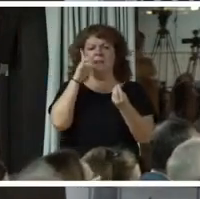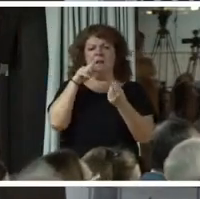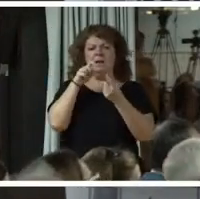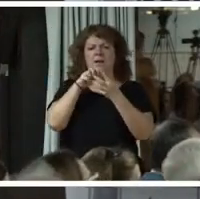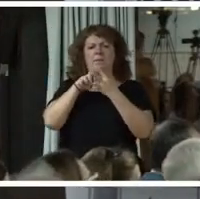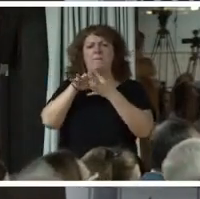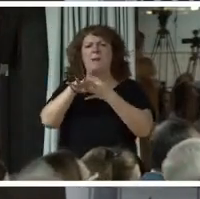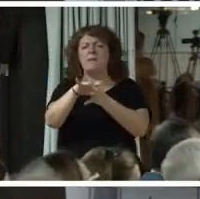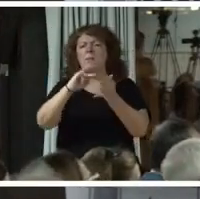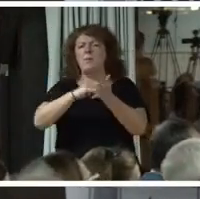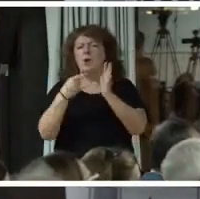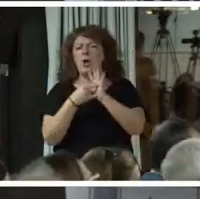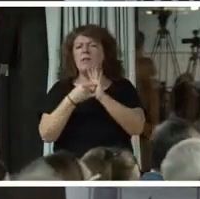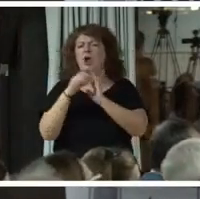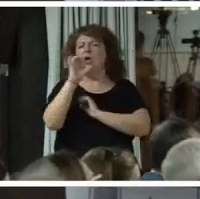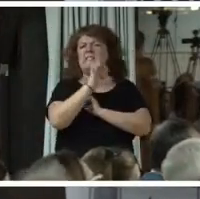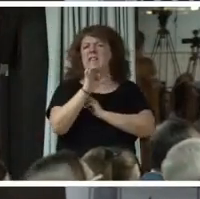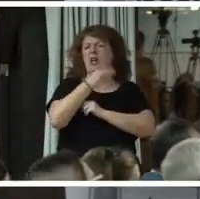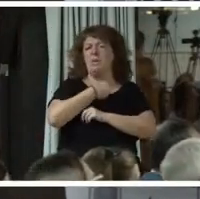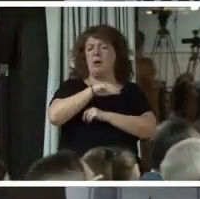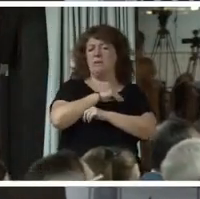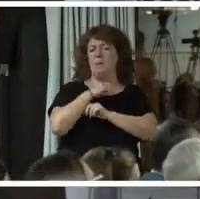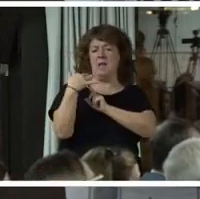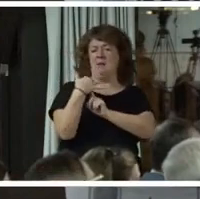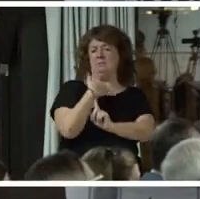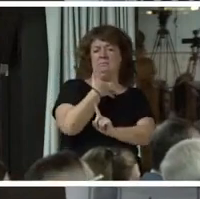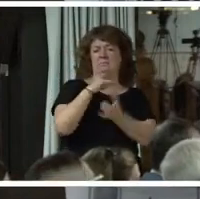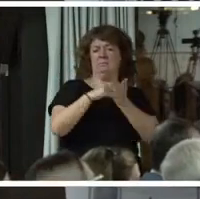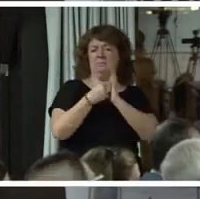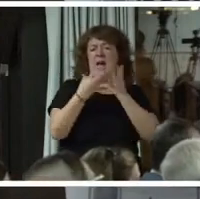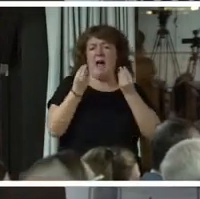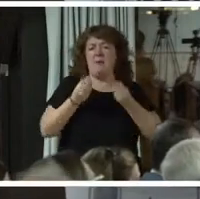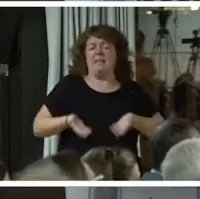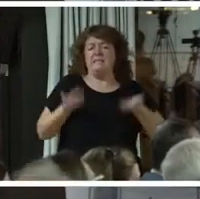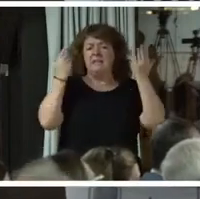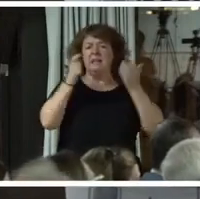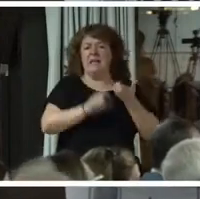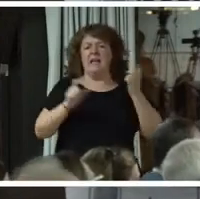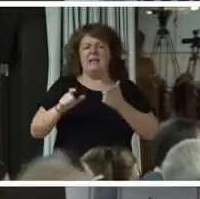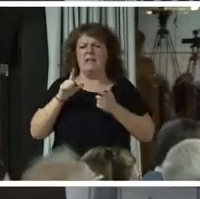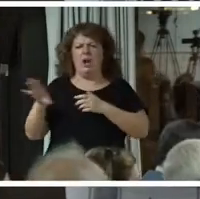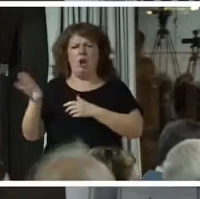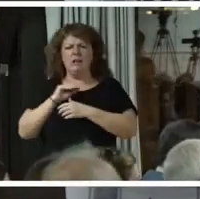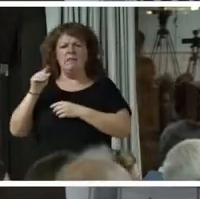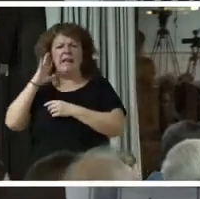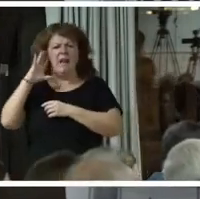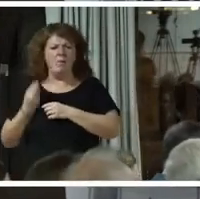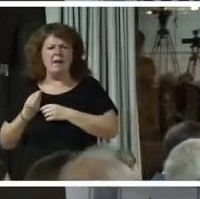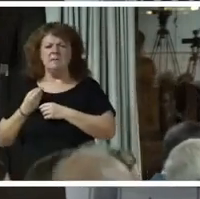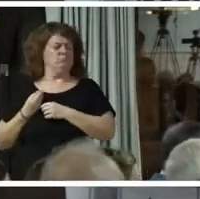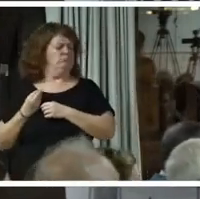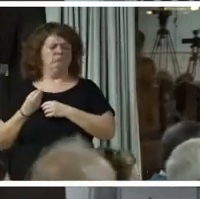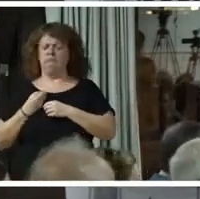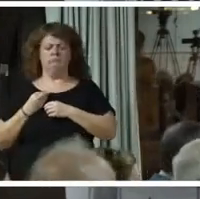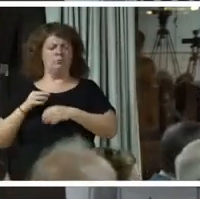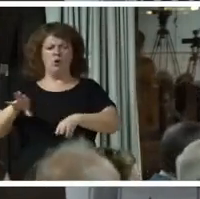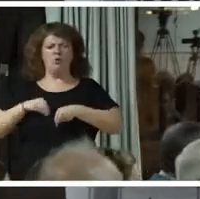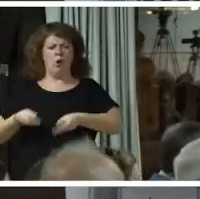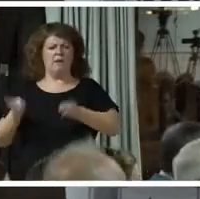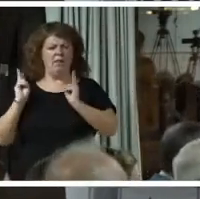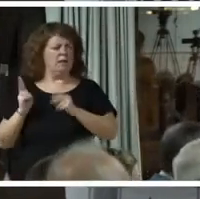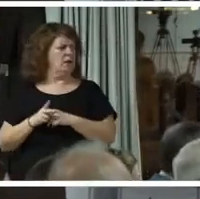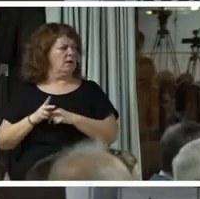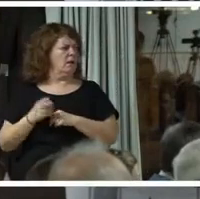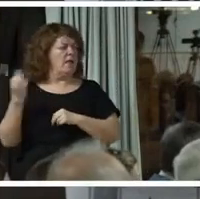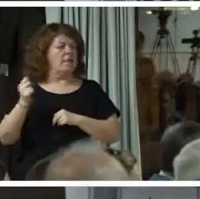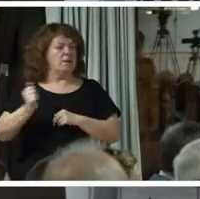del del proyecto sionista en España y por muchos motivos creo que hay mucha más gente que entiende que lo que está pasando en Palestina es inaceptable creo que